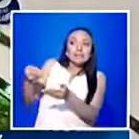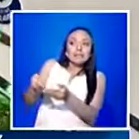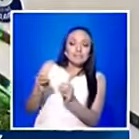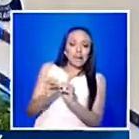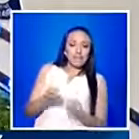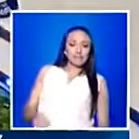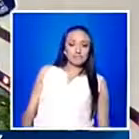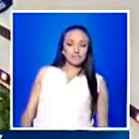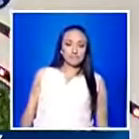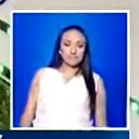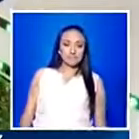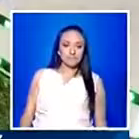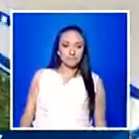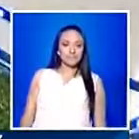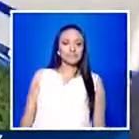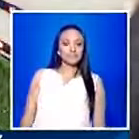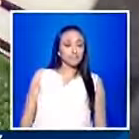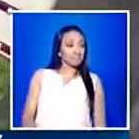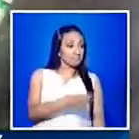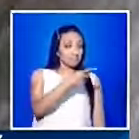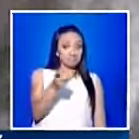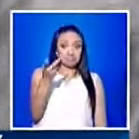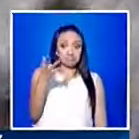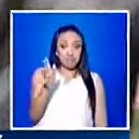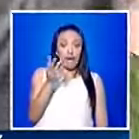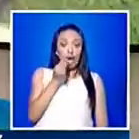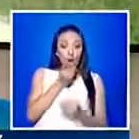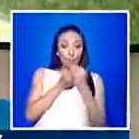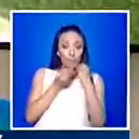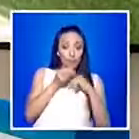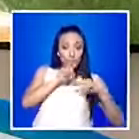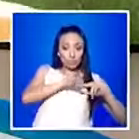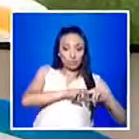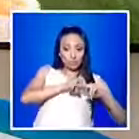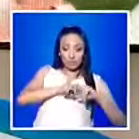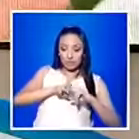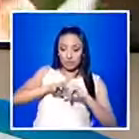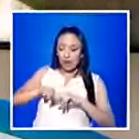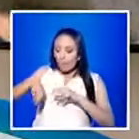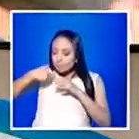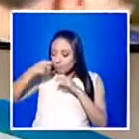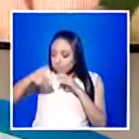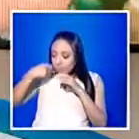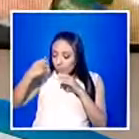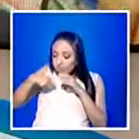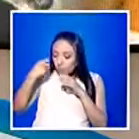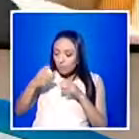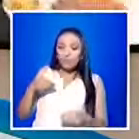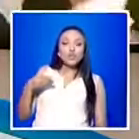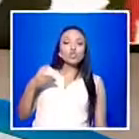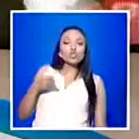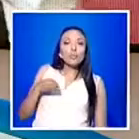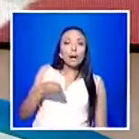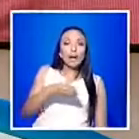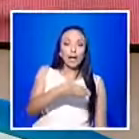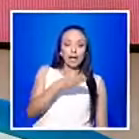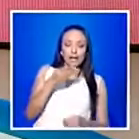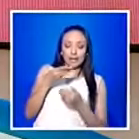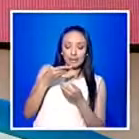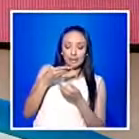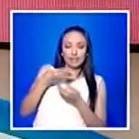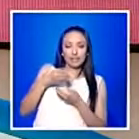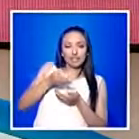los comensales. Eso, mi Andreita. Ya se están deleitando con este plato que es de energía, que llena de